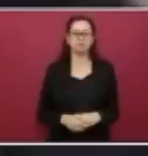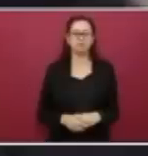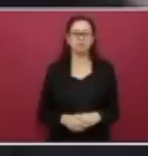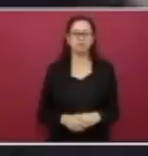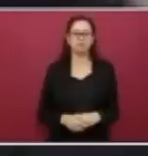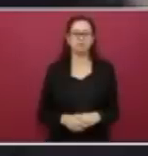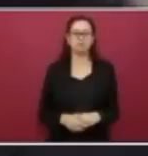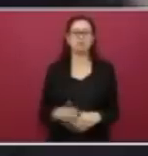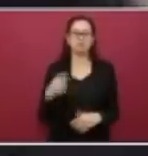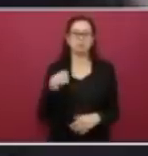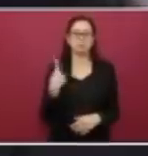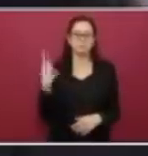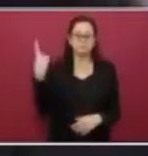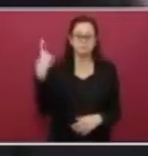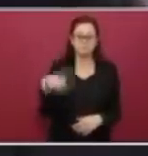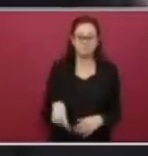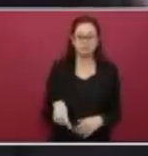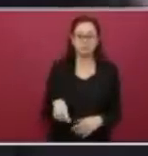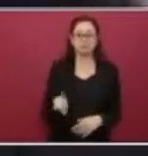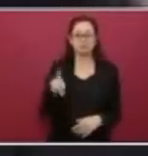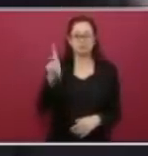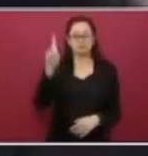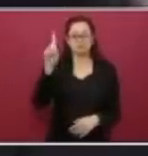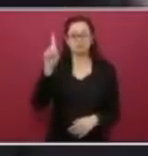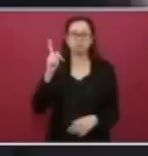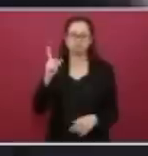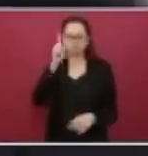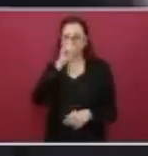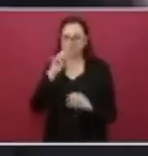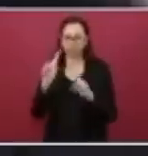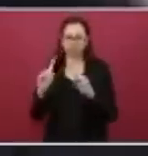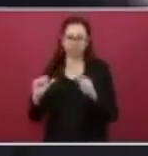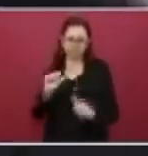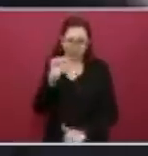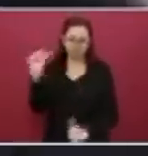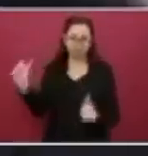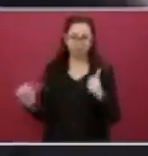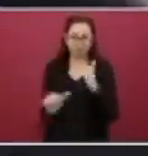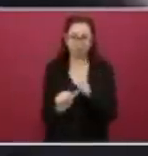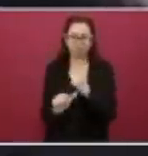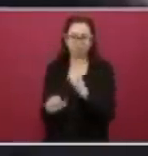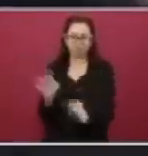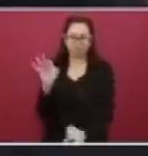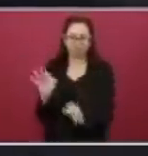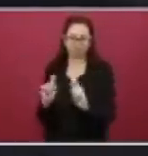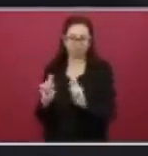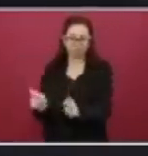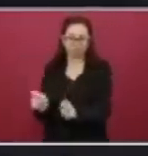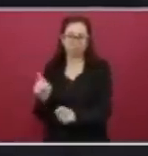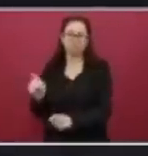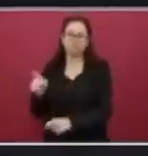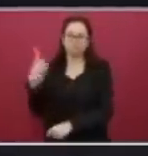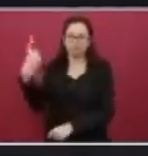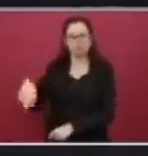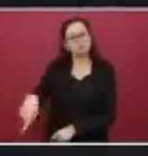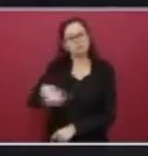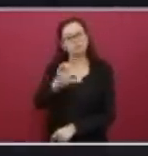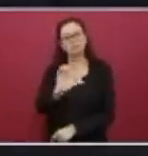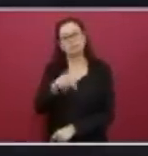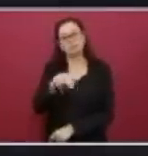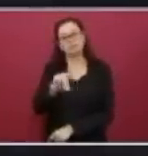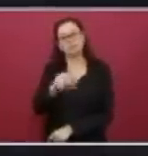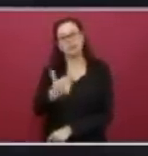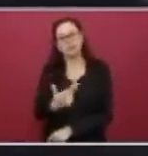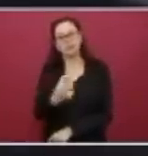le instruye al consejero jurídico de que presentará ante la comisión de derechos humanos